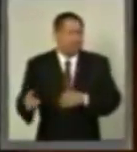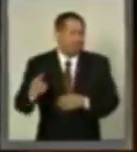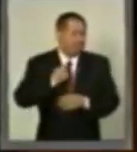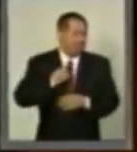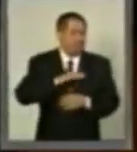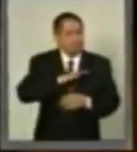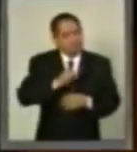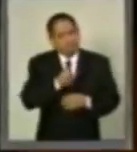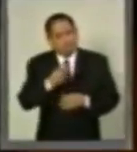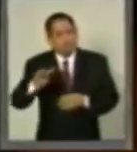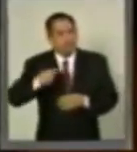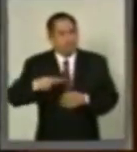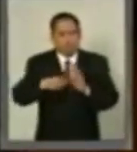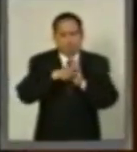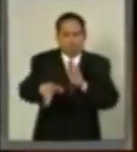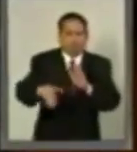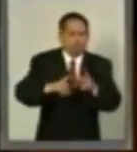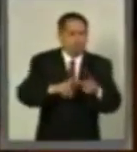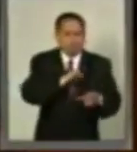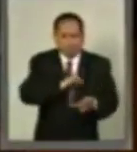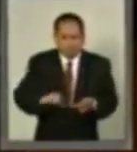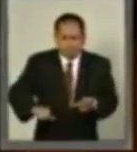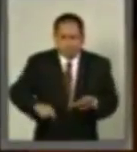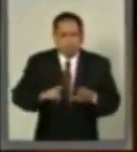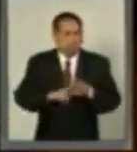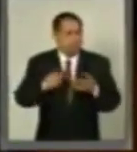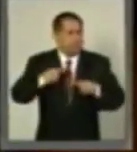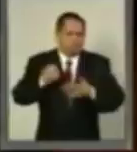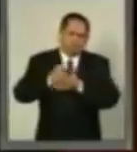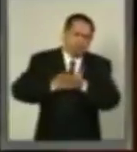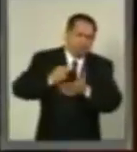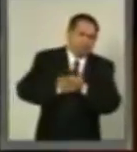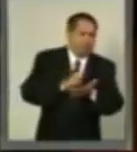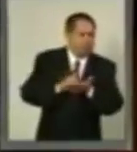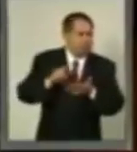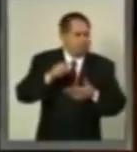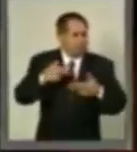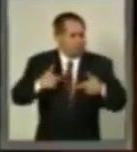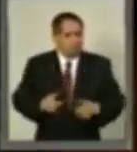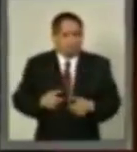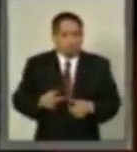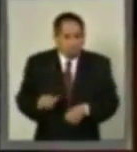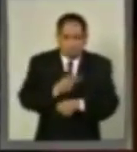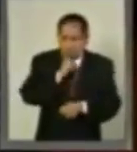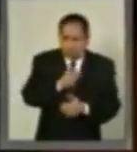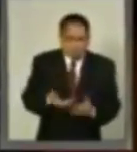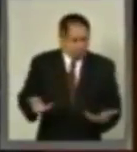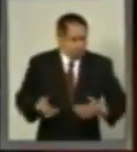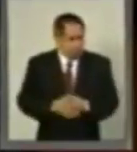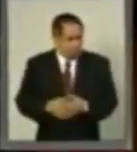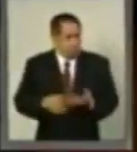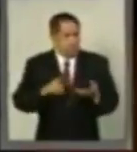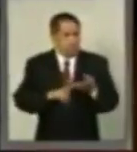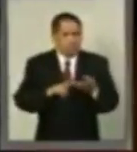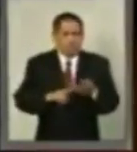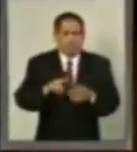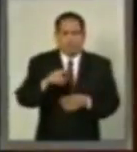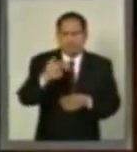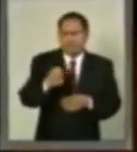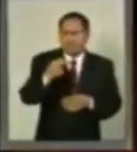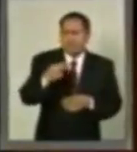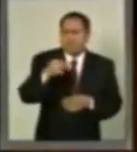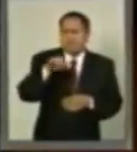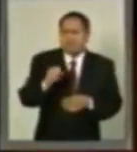de periodistas, de alcaldes, de activistas sociales que quedan impunes, el caso de Ranferi